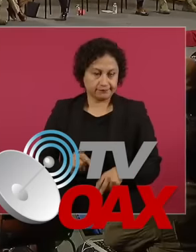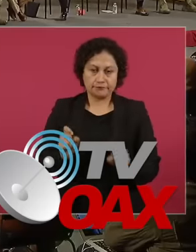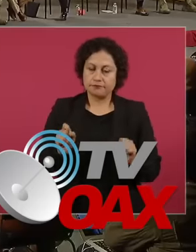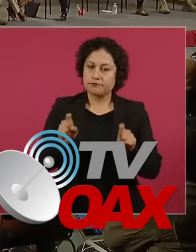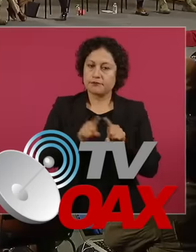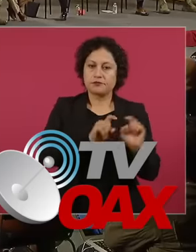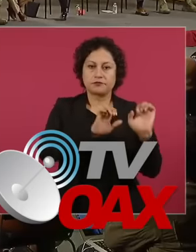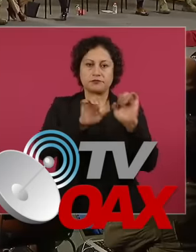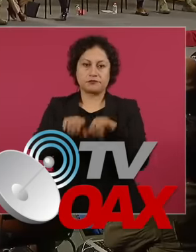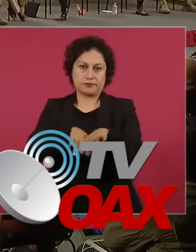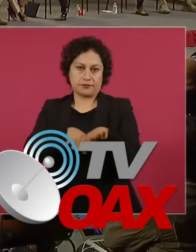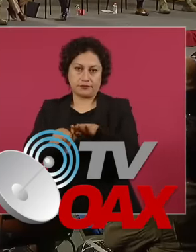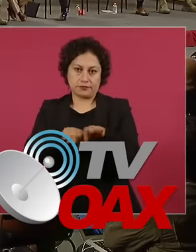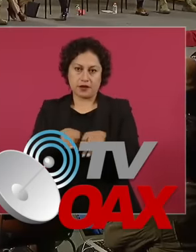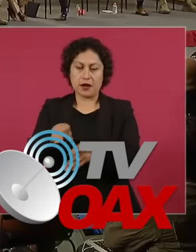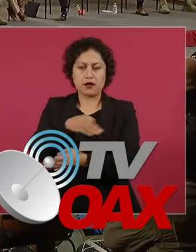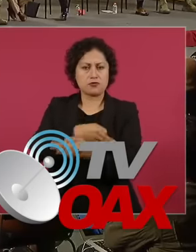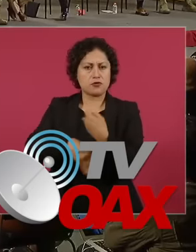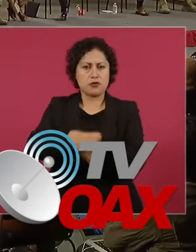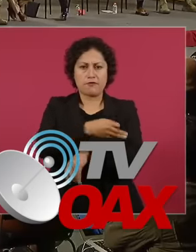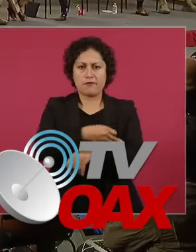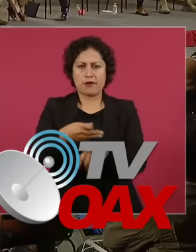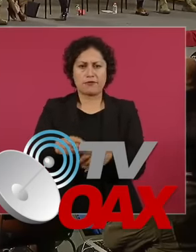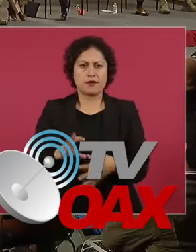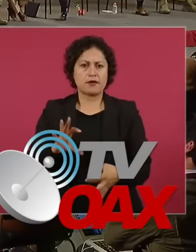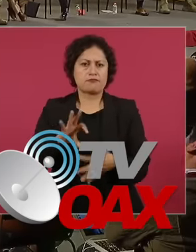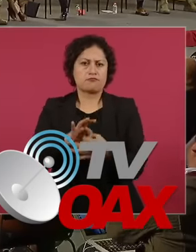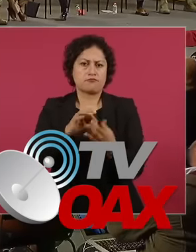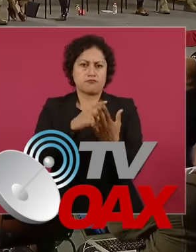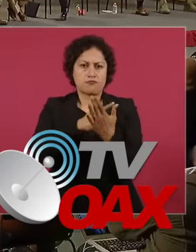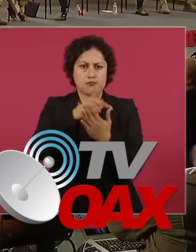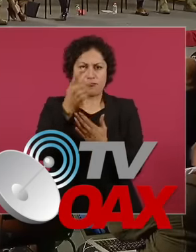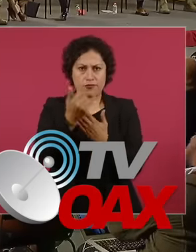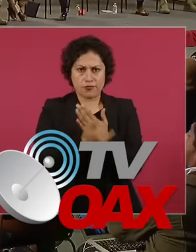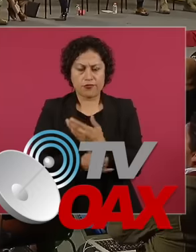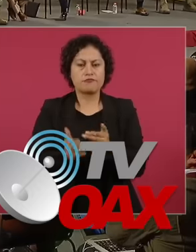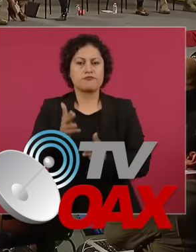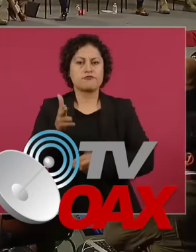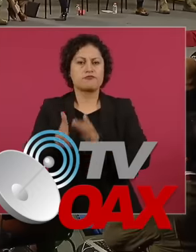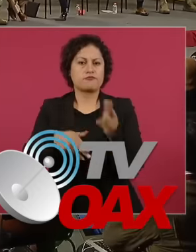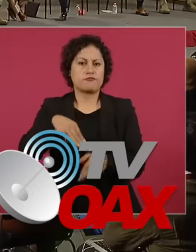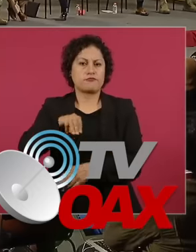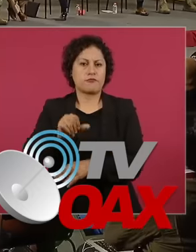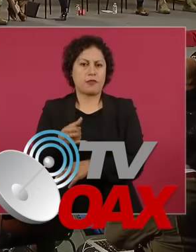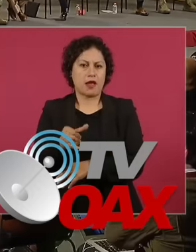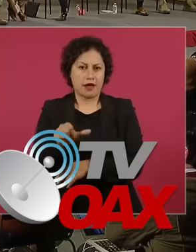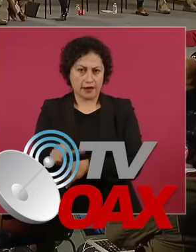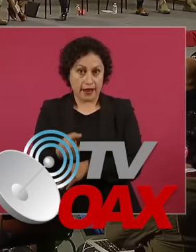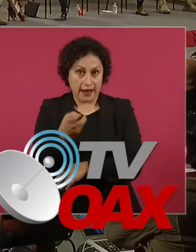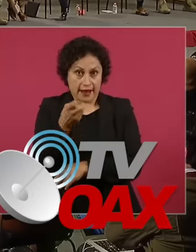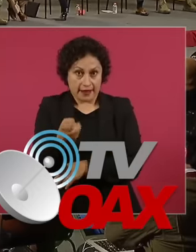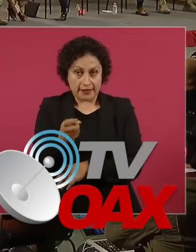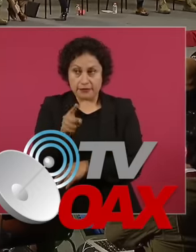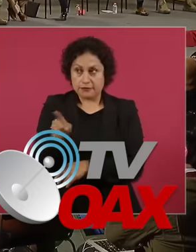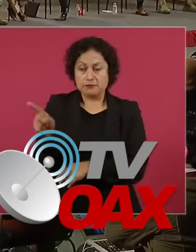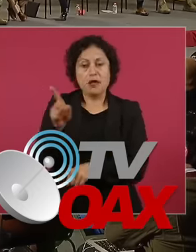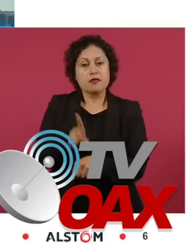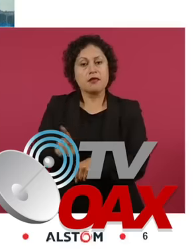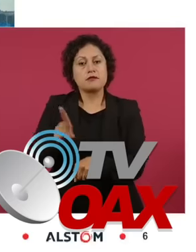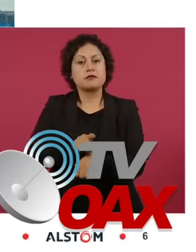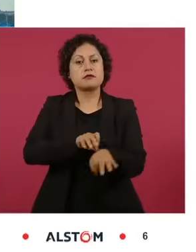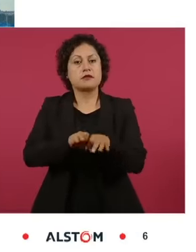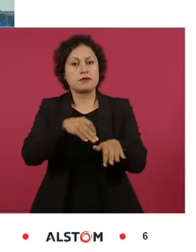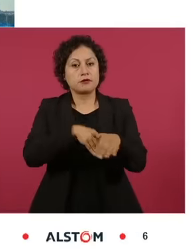favor Estos son las principales actividades que ellos realizan todos los días en este almacén Y qué es lo que tienen en la